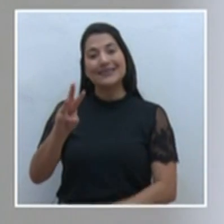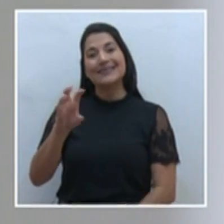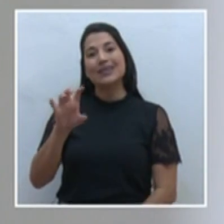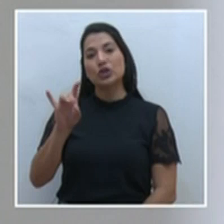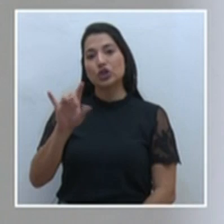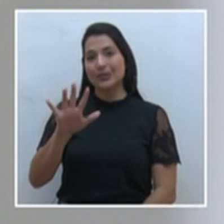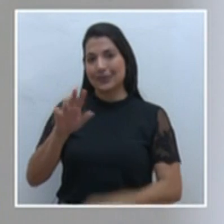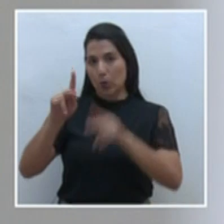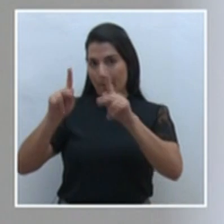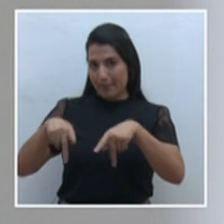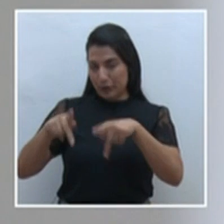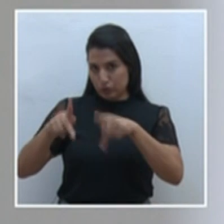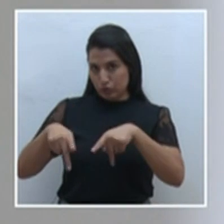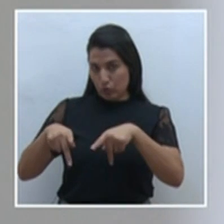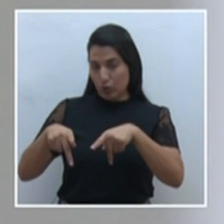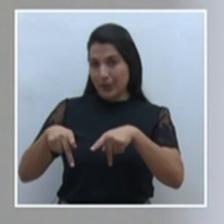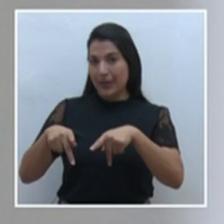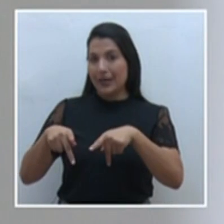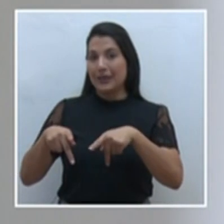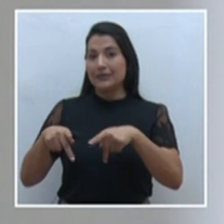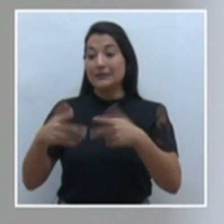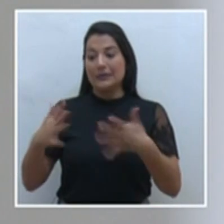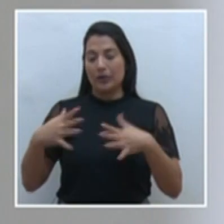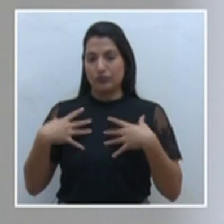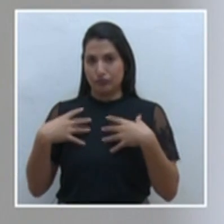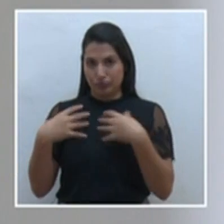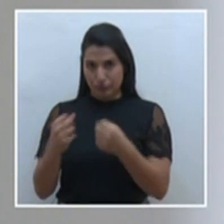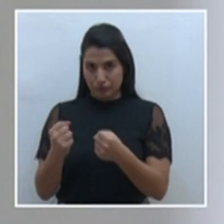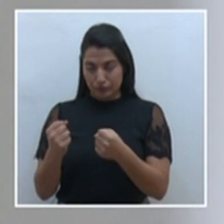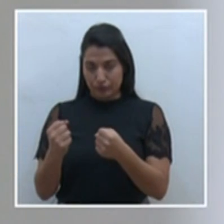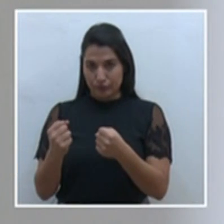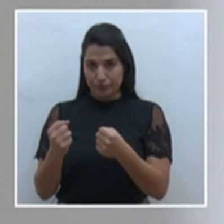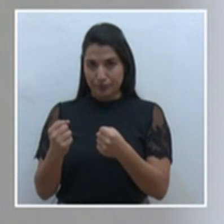685 personas que han registrado su estatus de recuperación,